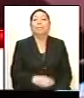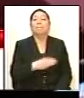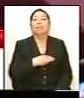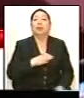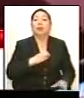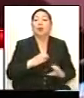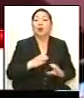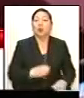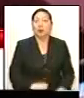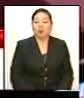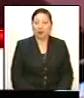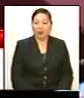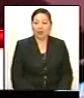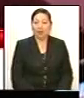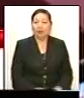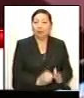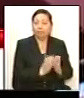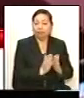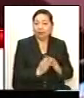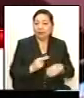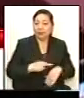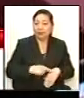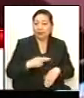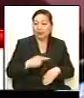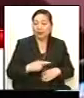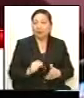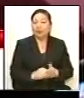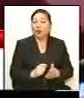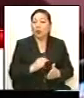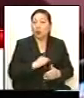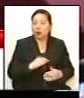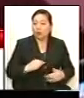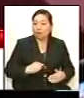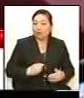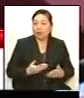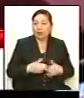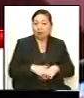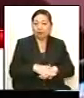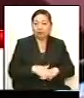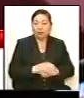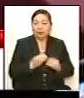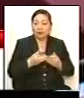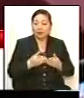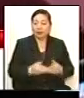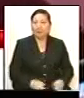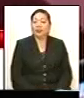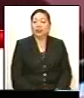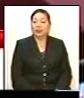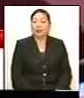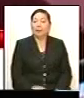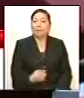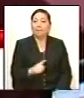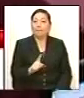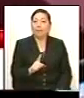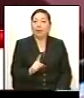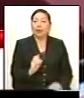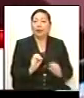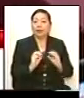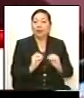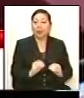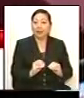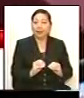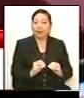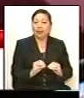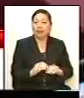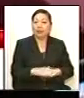Transporte y Comunicaciones y una ordenanza regional en el caso de los gobiernos regionales al tratarse de puertos regionales para otorgar temporalmente